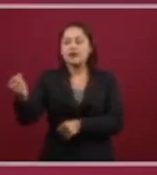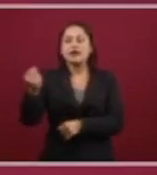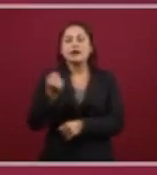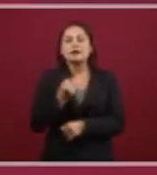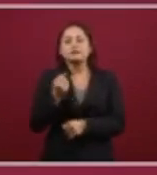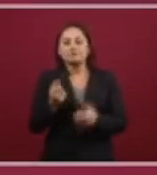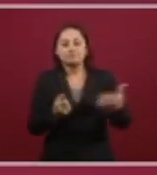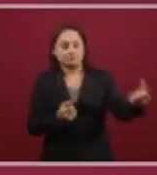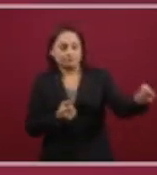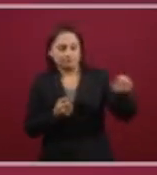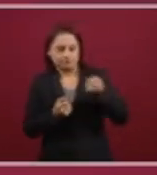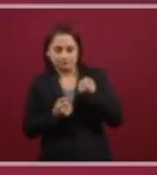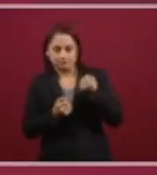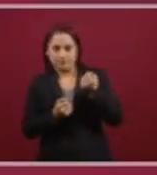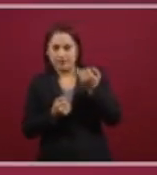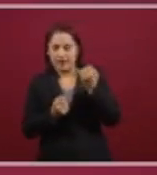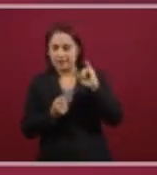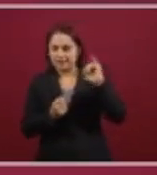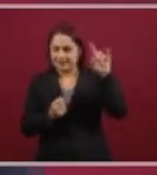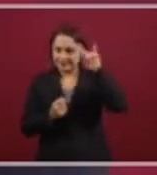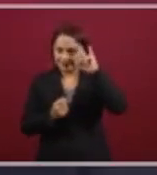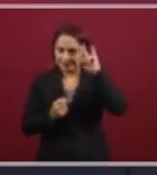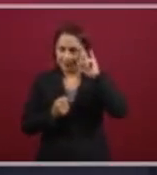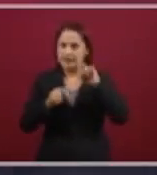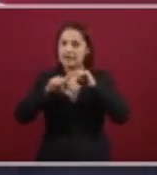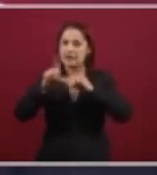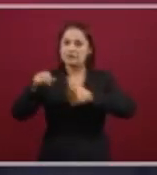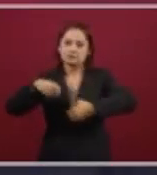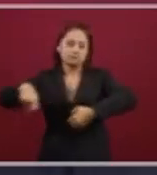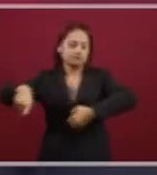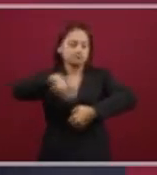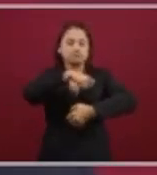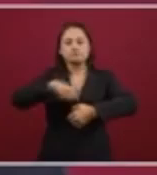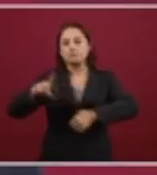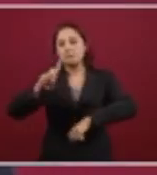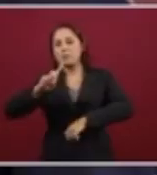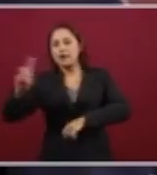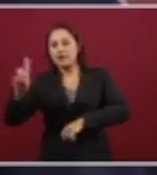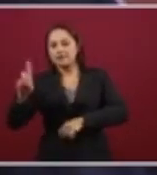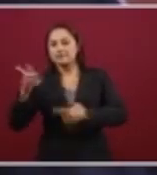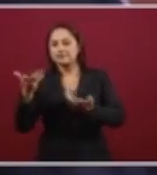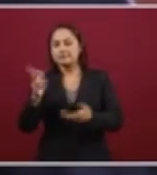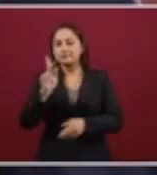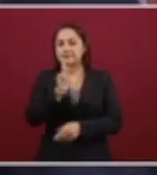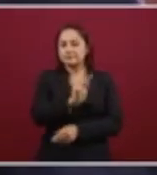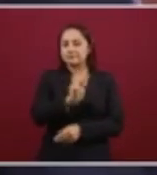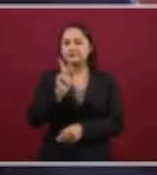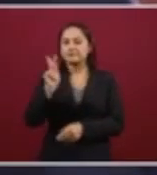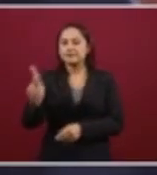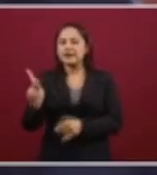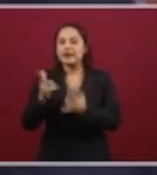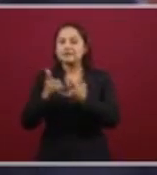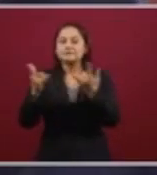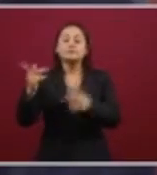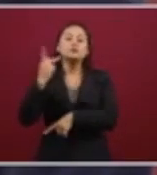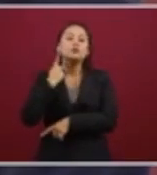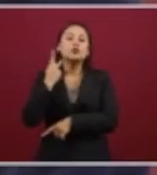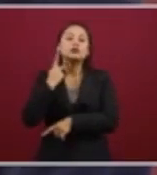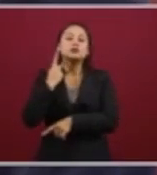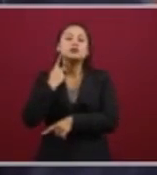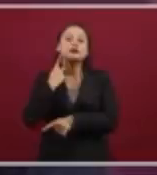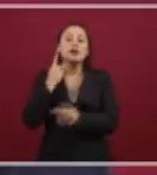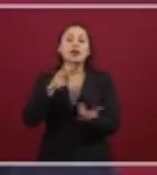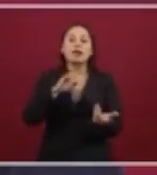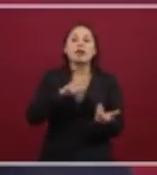No. Hay otra manera también de tocar el violín. Se toma con la izquierda y se toca con